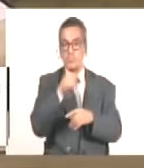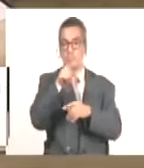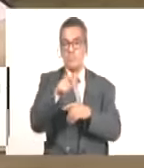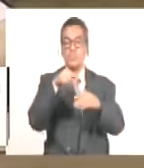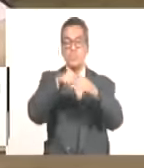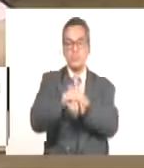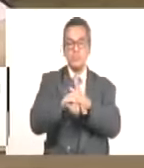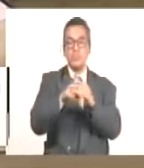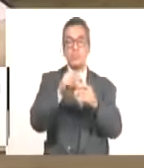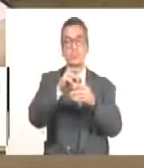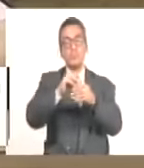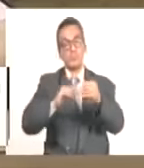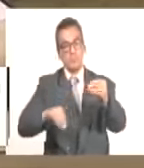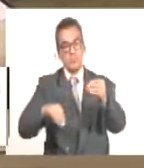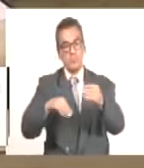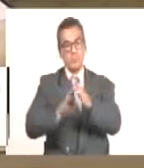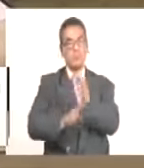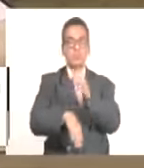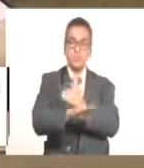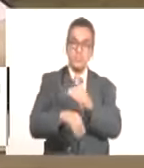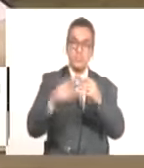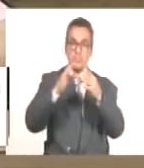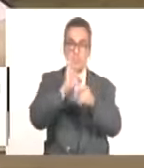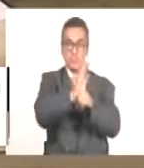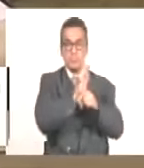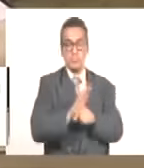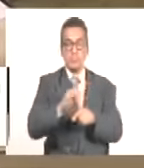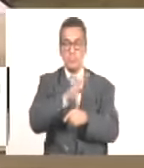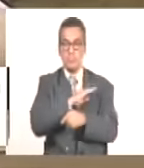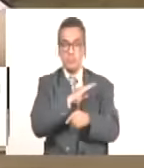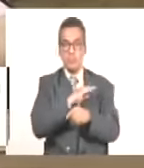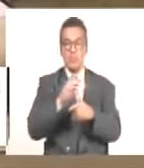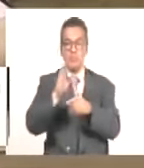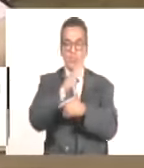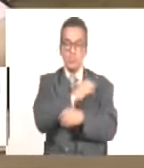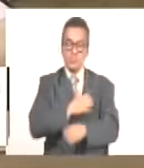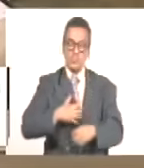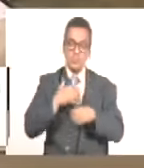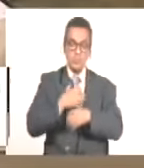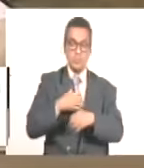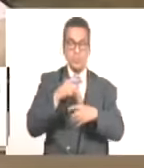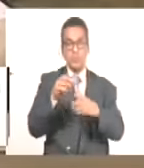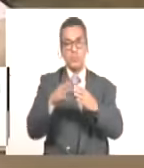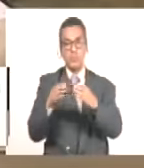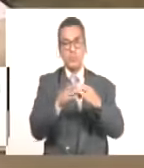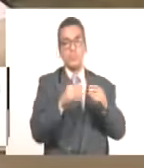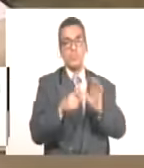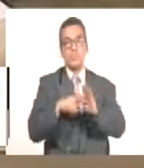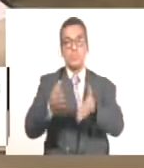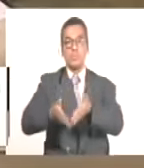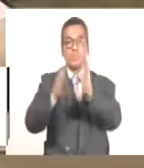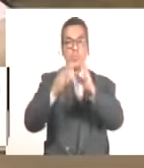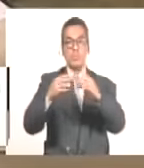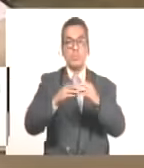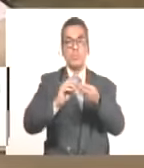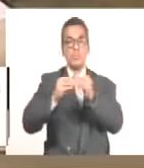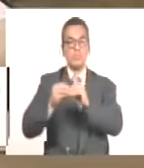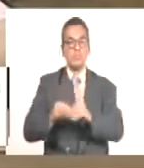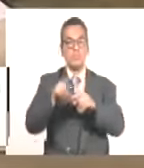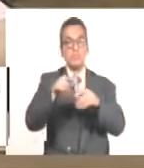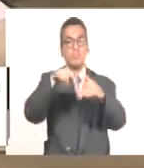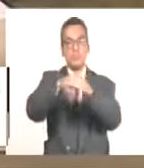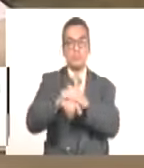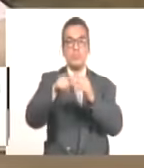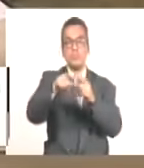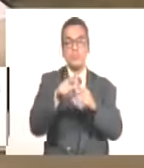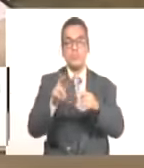el ingreso y egreso de las mismas de forma segura, autónoma y cómoda. Las áreas comunes de zonas residenciales, los diseños